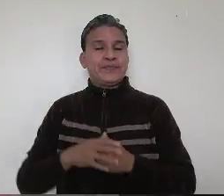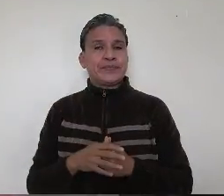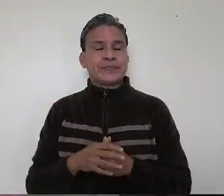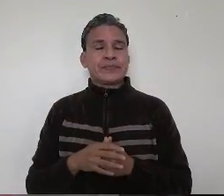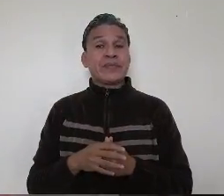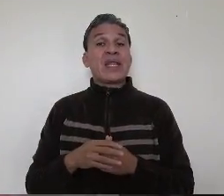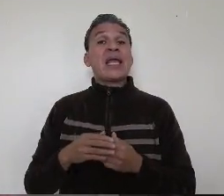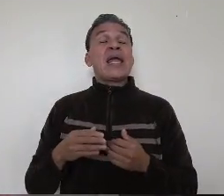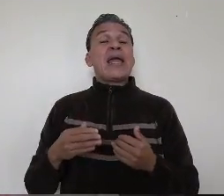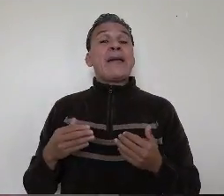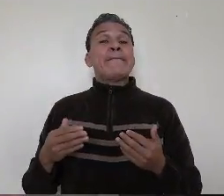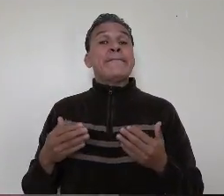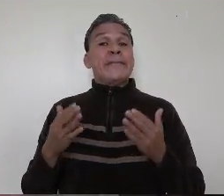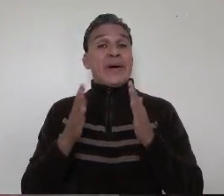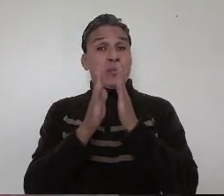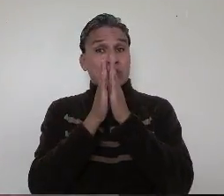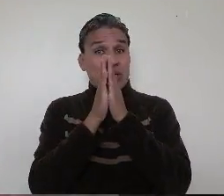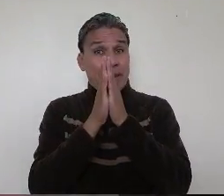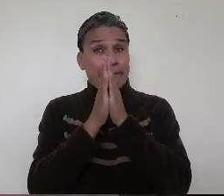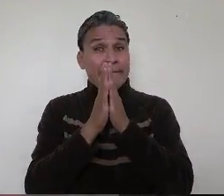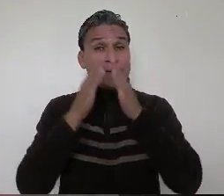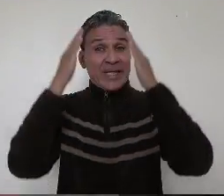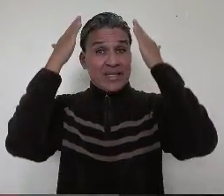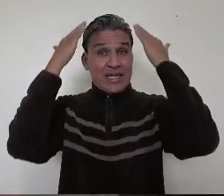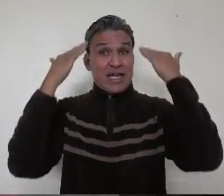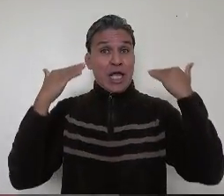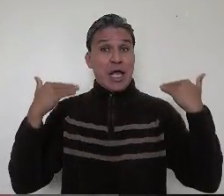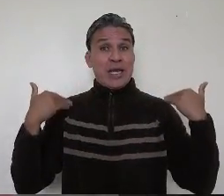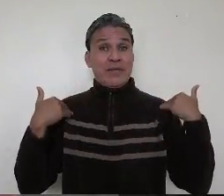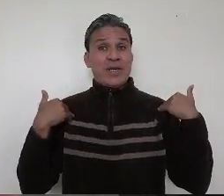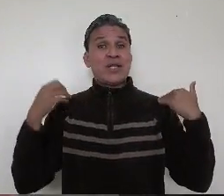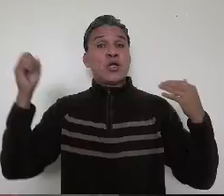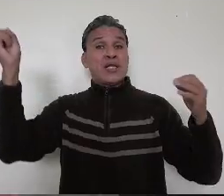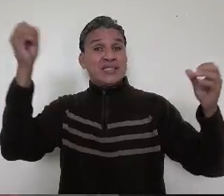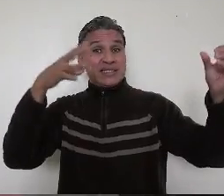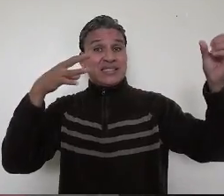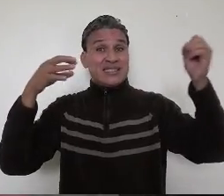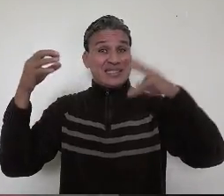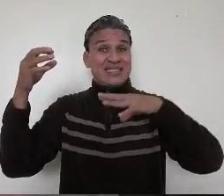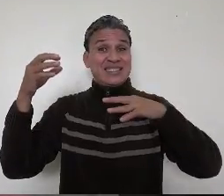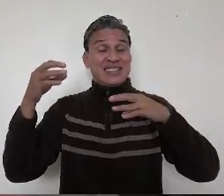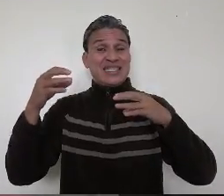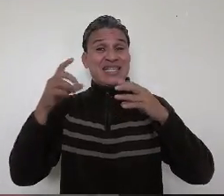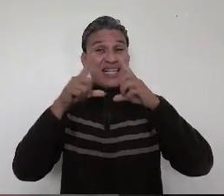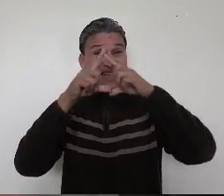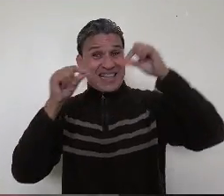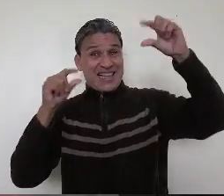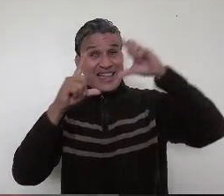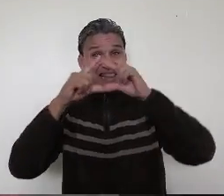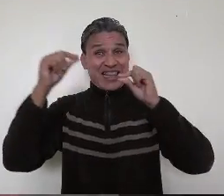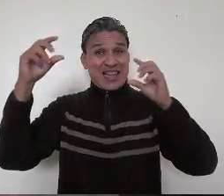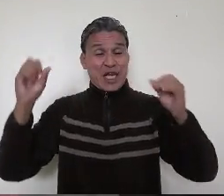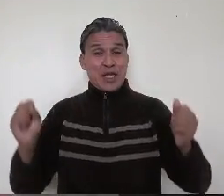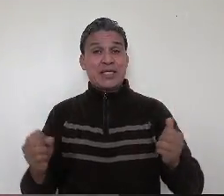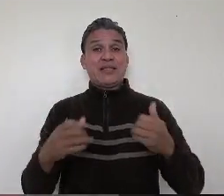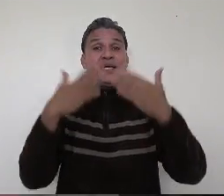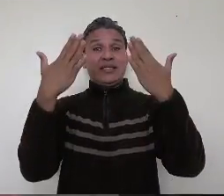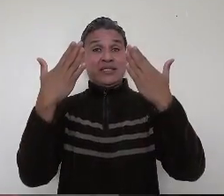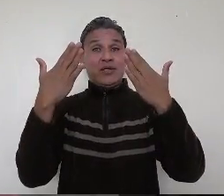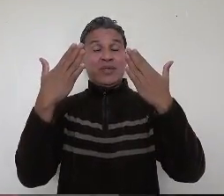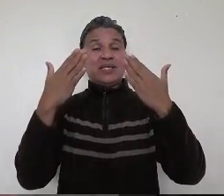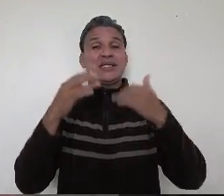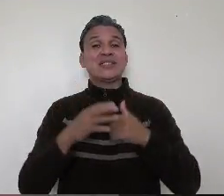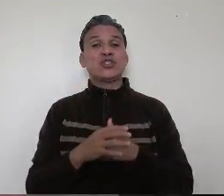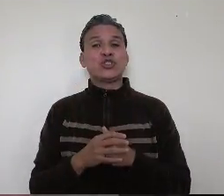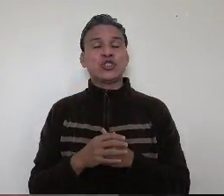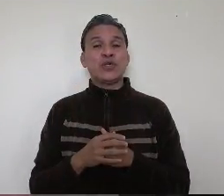Virgen María para que ella, estrella de la evangelización, en estos días celebrábamos la patrona de la diócesis, Nuestra Señora